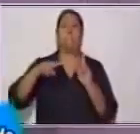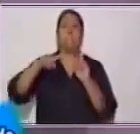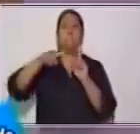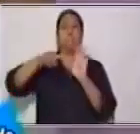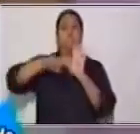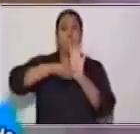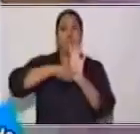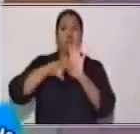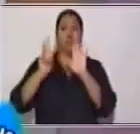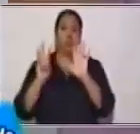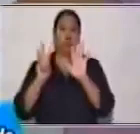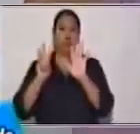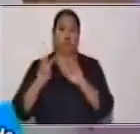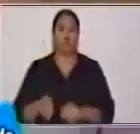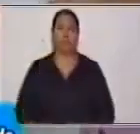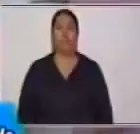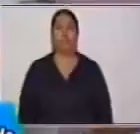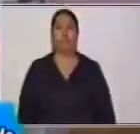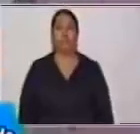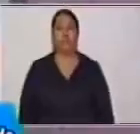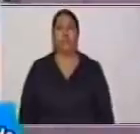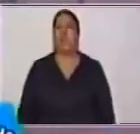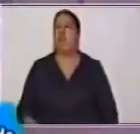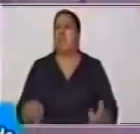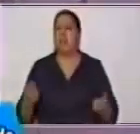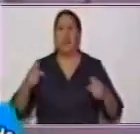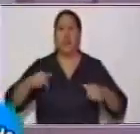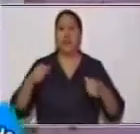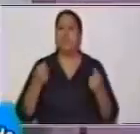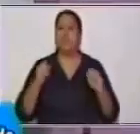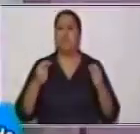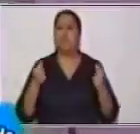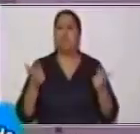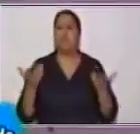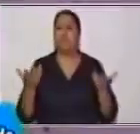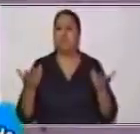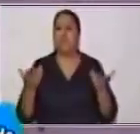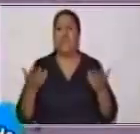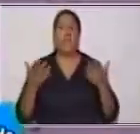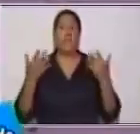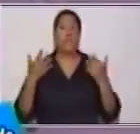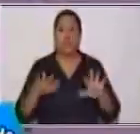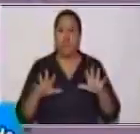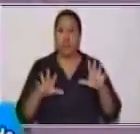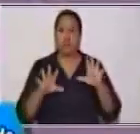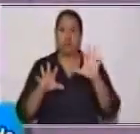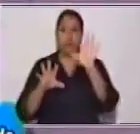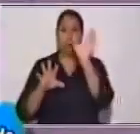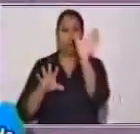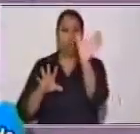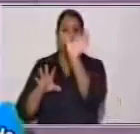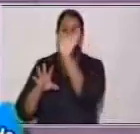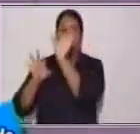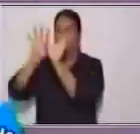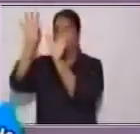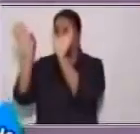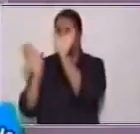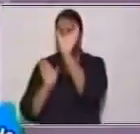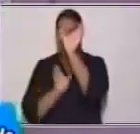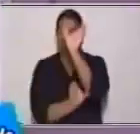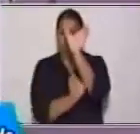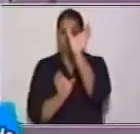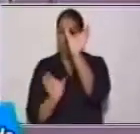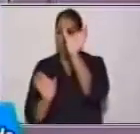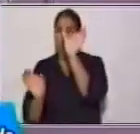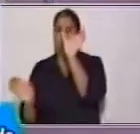8. ¿Qué procede en este momento? Ya tenemos trasladados todos los términos hacia acá y